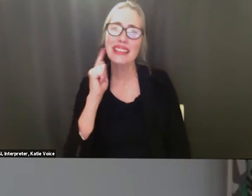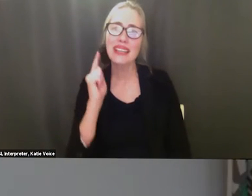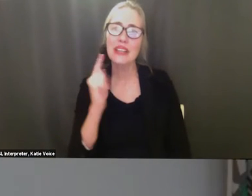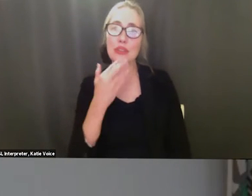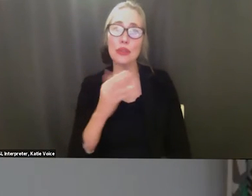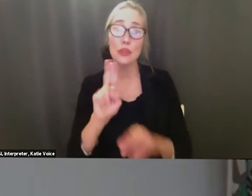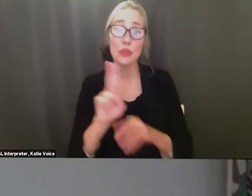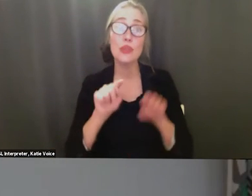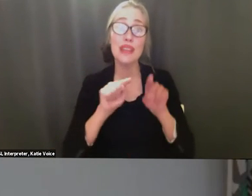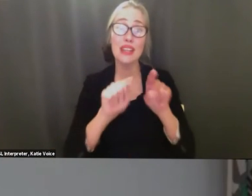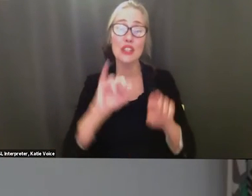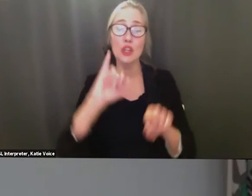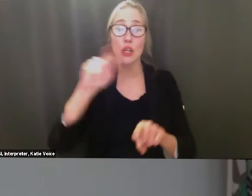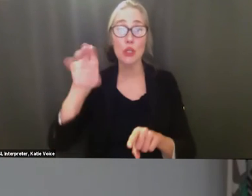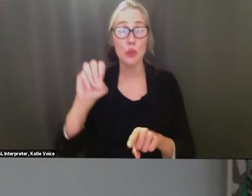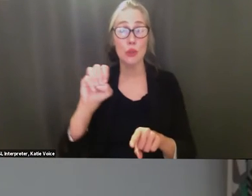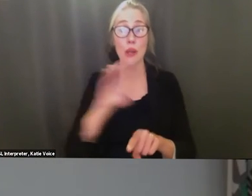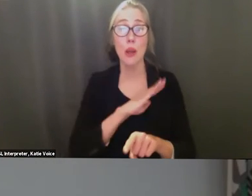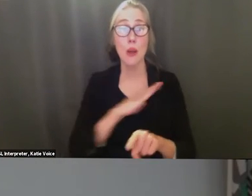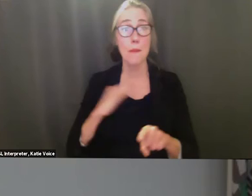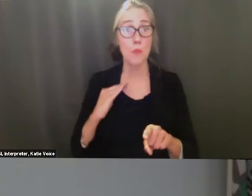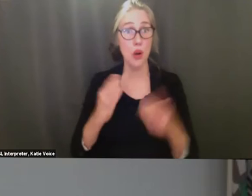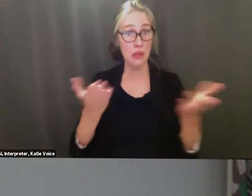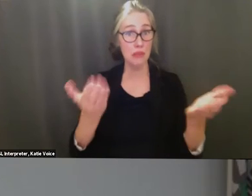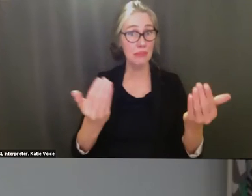comentario del consejo?